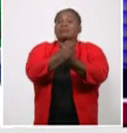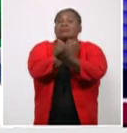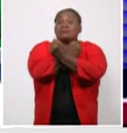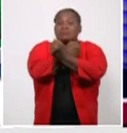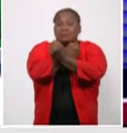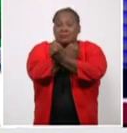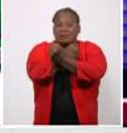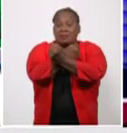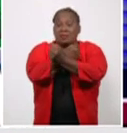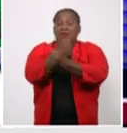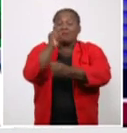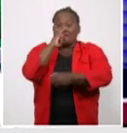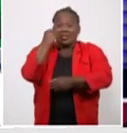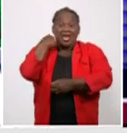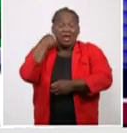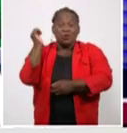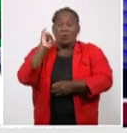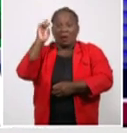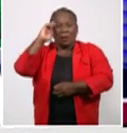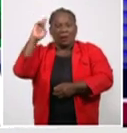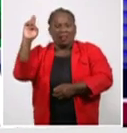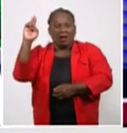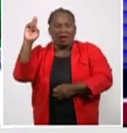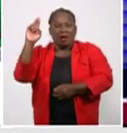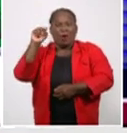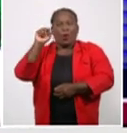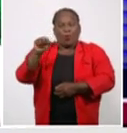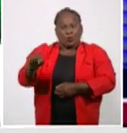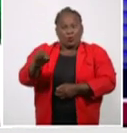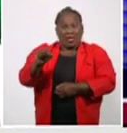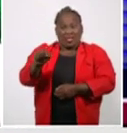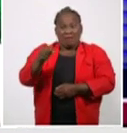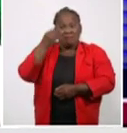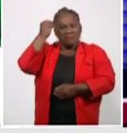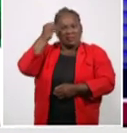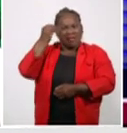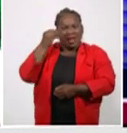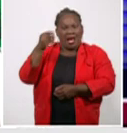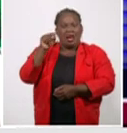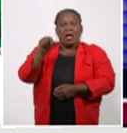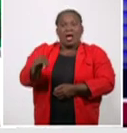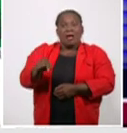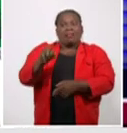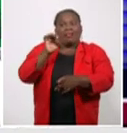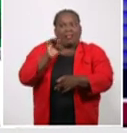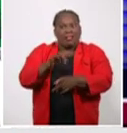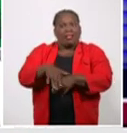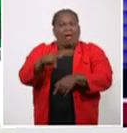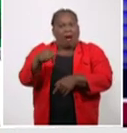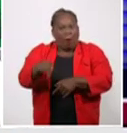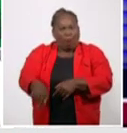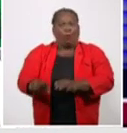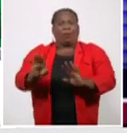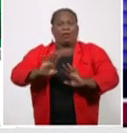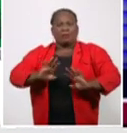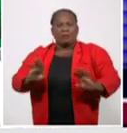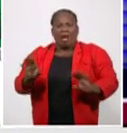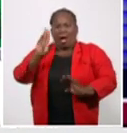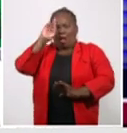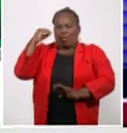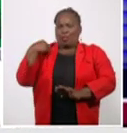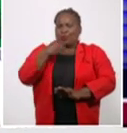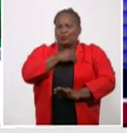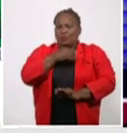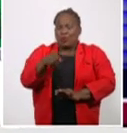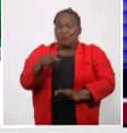de año. Y ustedes dirán, coño, pero desde ahora ya va a empezar a ensombrecer este 14 de febrero. No, es